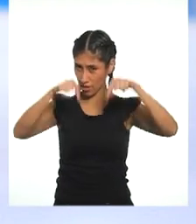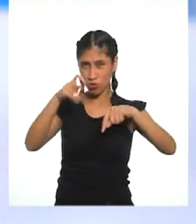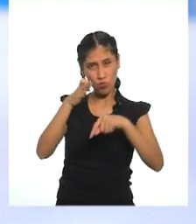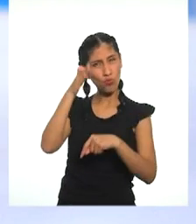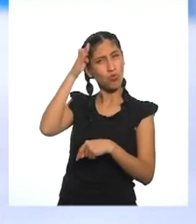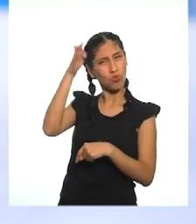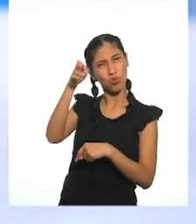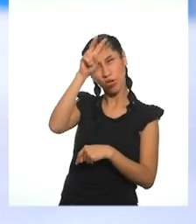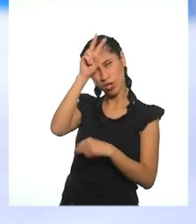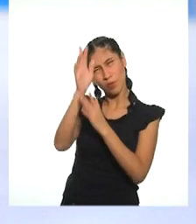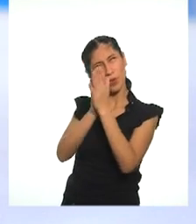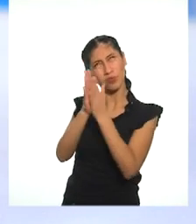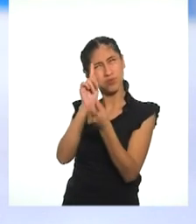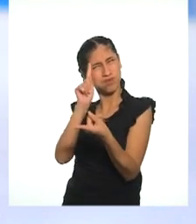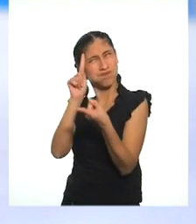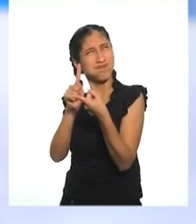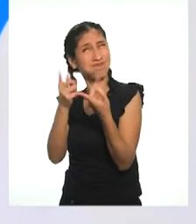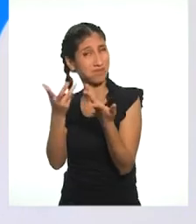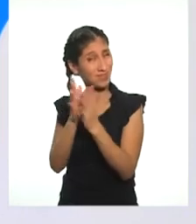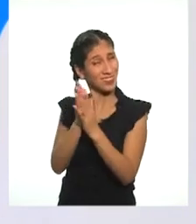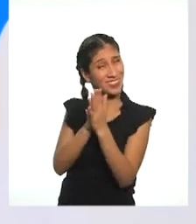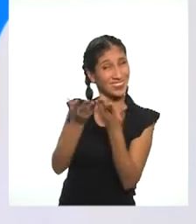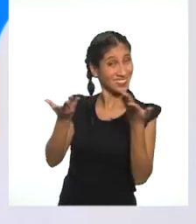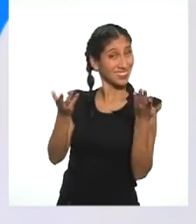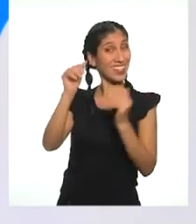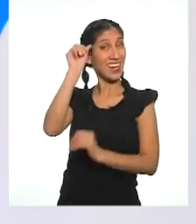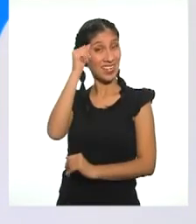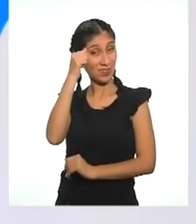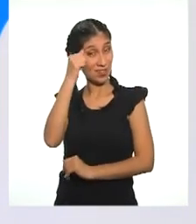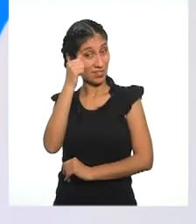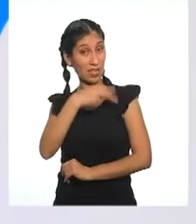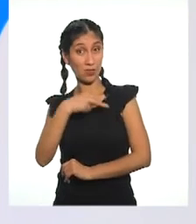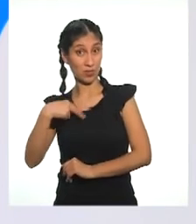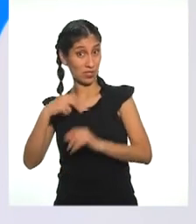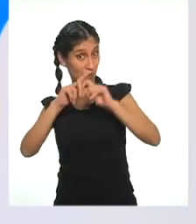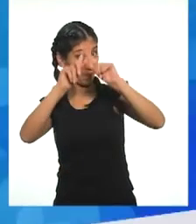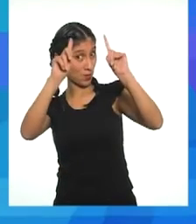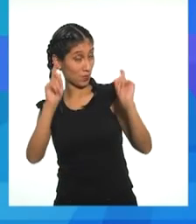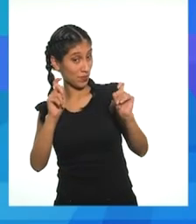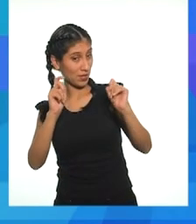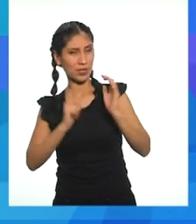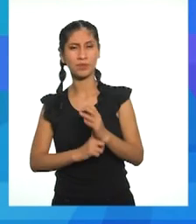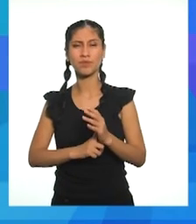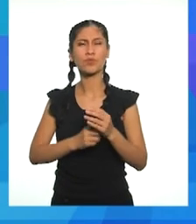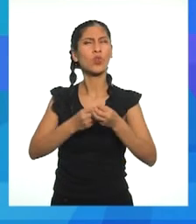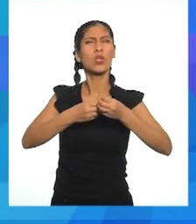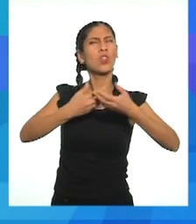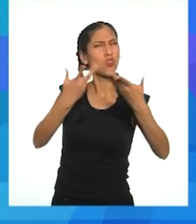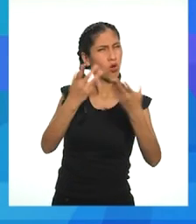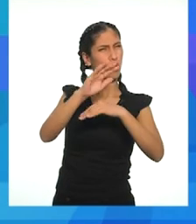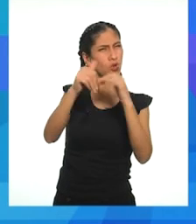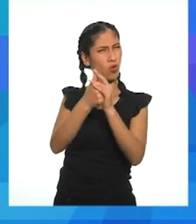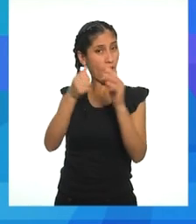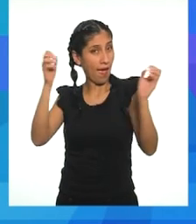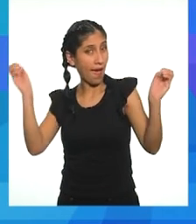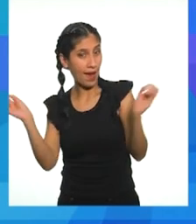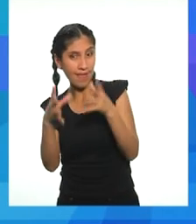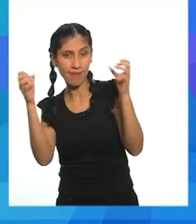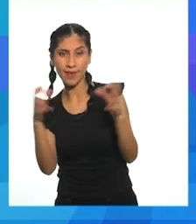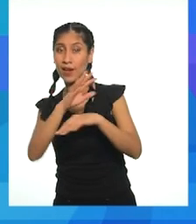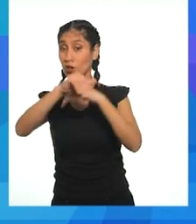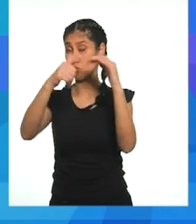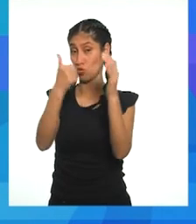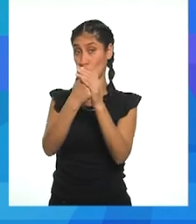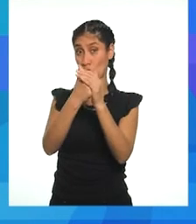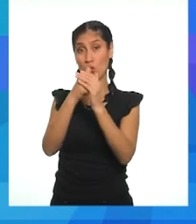futuro es inspirador, ¿no? ¿Recuerdan nuestra gran incógnita? ¿Cómo podemos generar la valoración de nuestro pasado